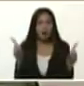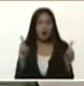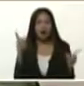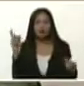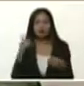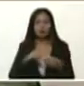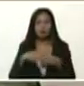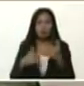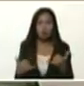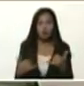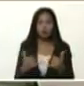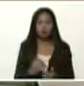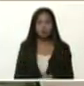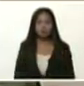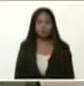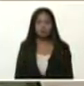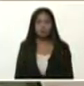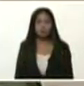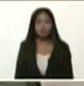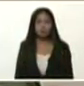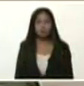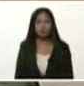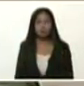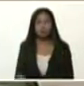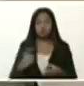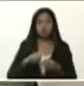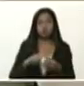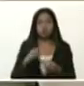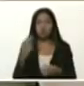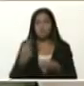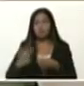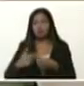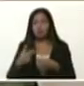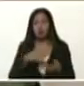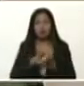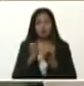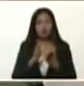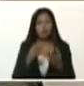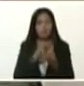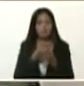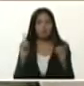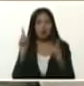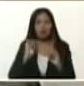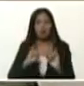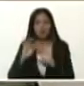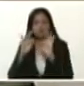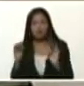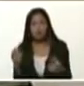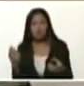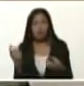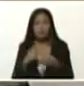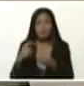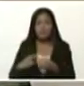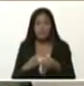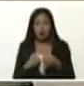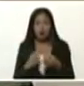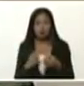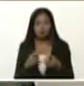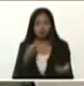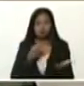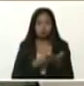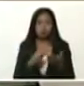ingreso de la renta petrolera, ahora estamos garantizando, democratizando el ingreso de otros recursos, en este